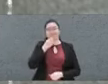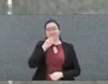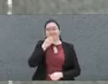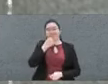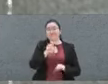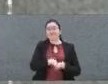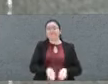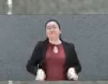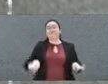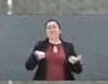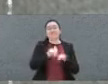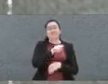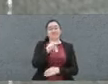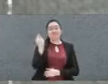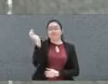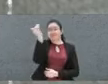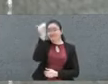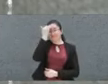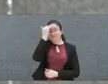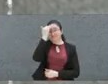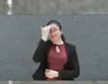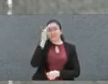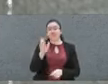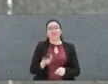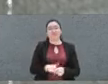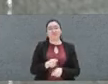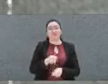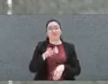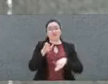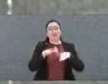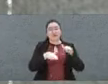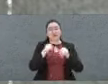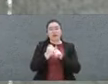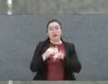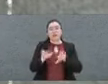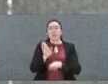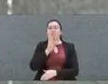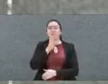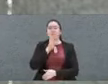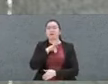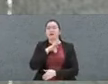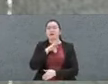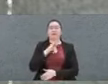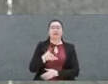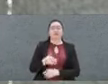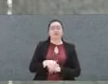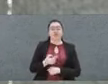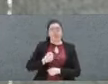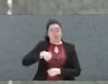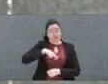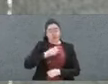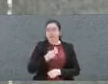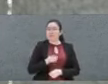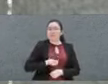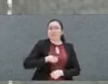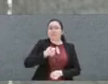importante que se conozca porque también a veces hay una muy mala información. Lo primero para nosotros fue atender a las